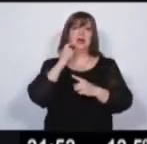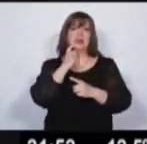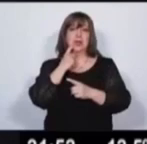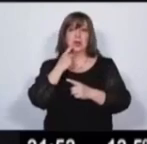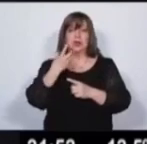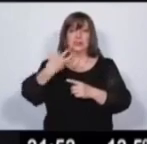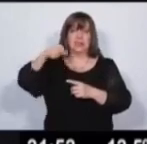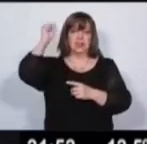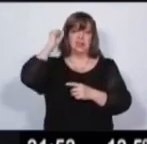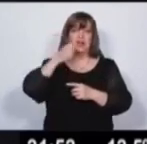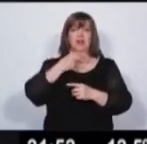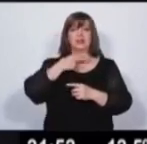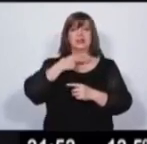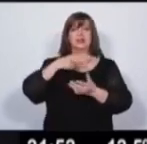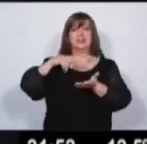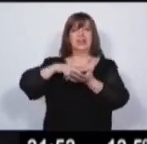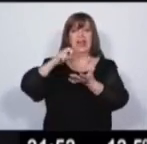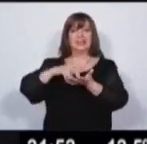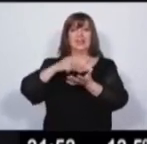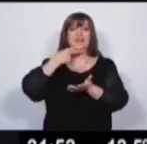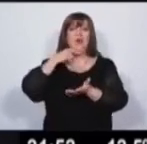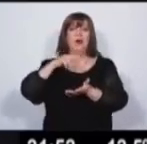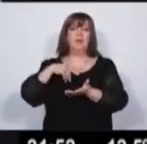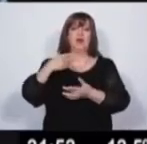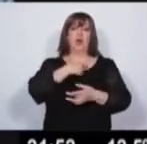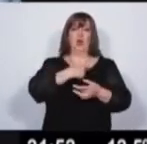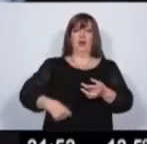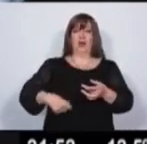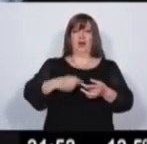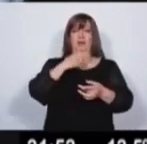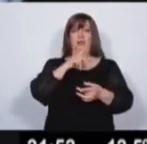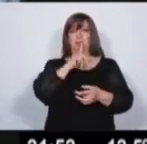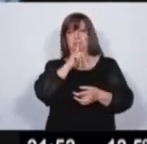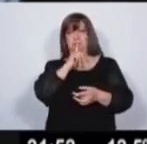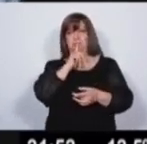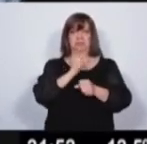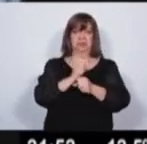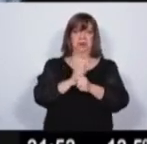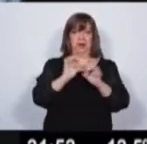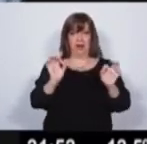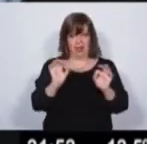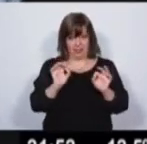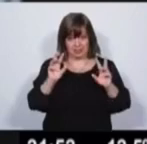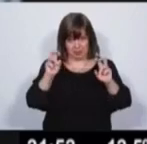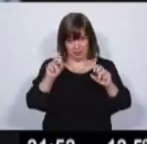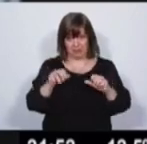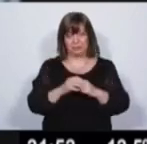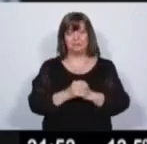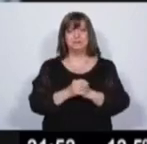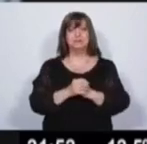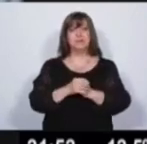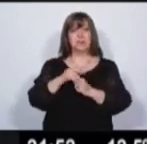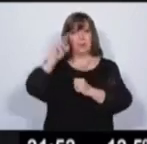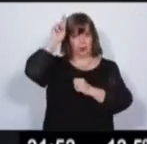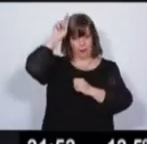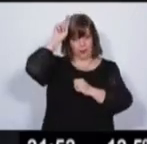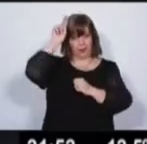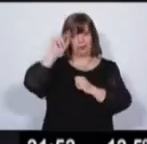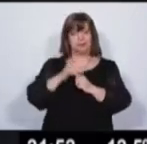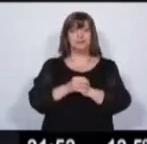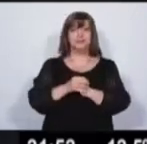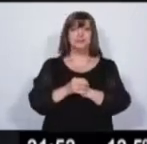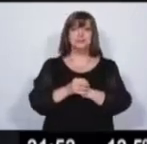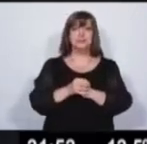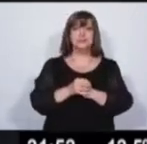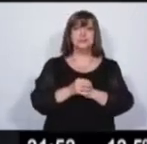San Juan y en manos de salta por un gobernador que no trabaja París sí escuchamos al candidato de cambio a Mendoza Alfredo Cornejo